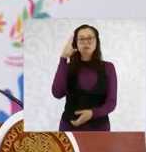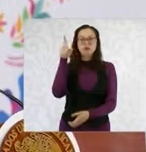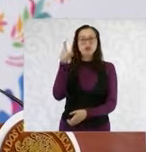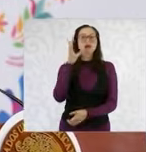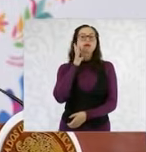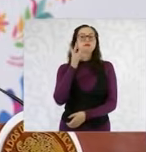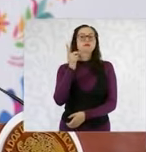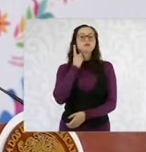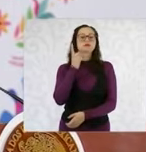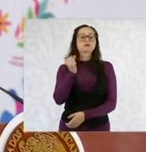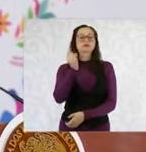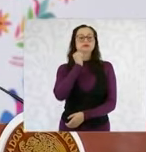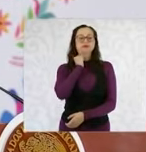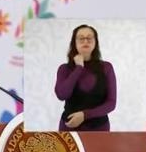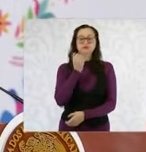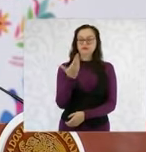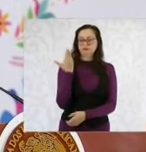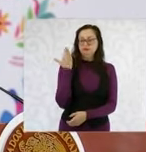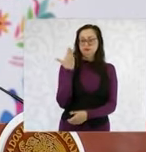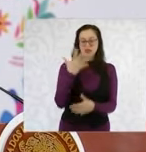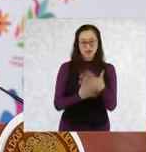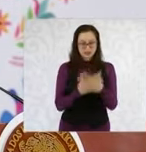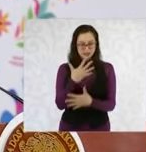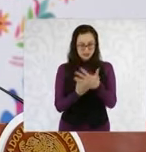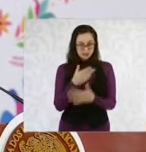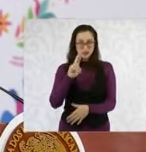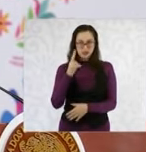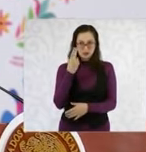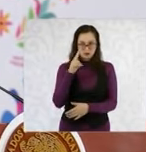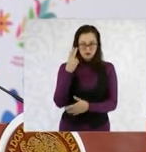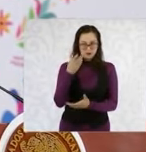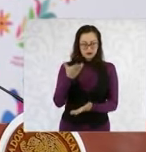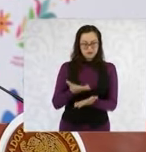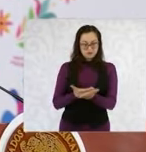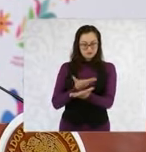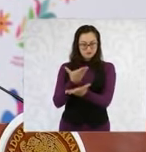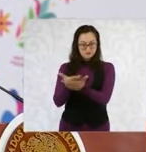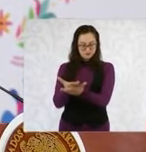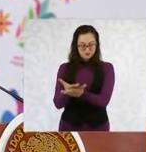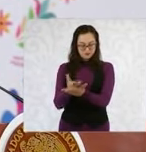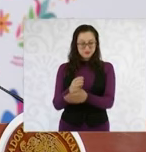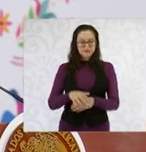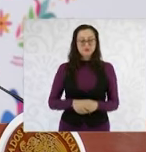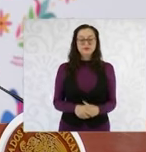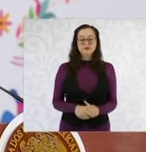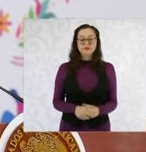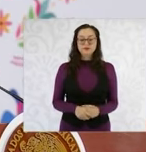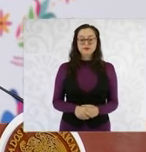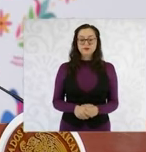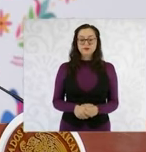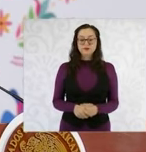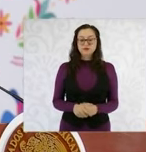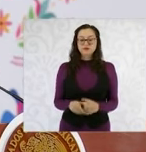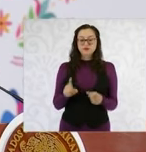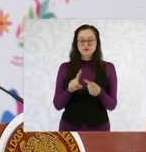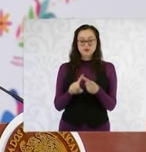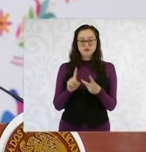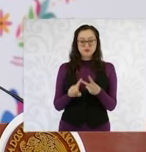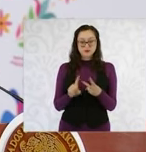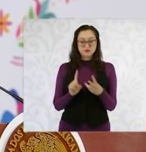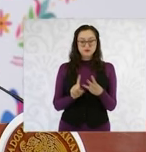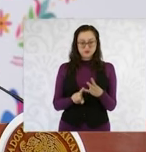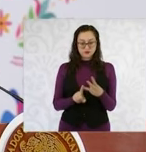Porque sin eso estamos perdidos porque es la uno de los ejes económicos de México la remesas claramente Y